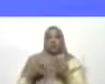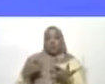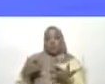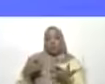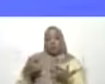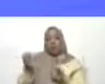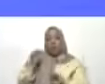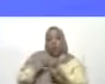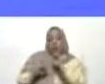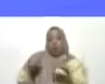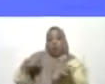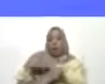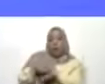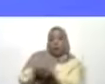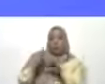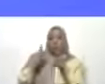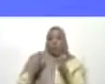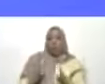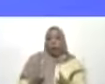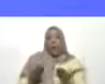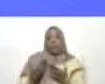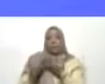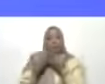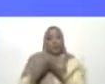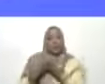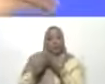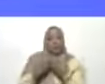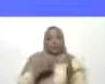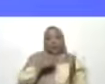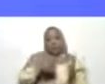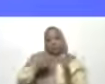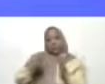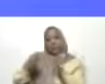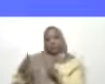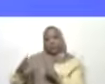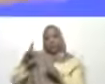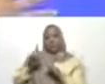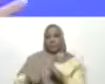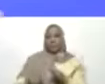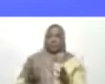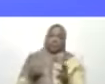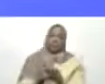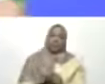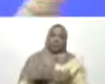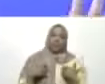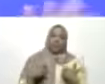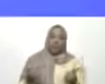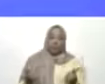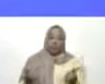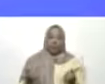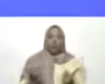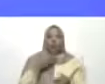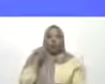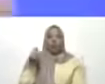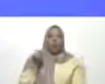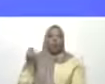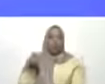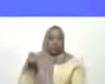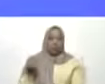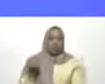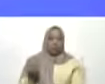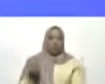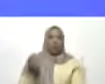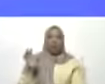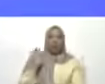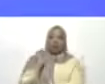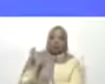integrarnos a los estudiantes que nos organizamos también en laado con salud a los muchachos darle